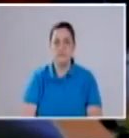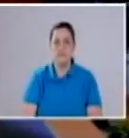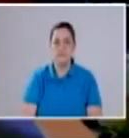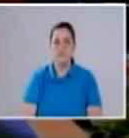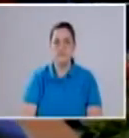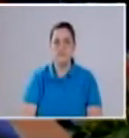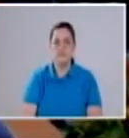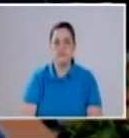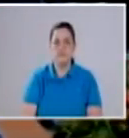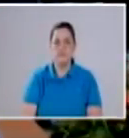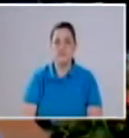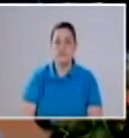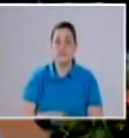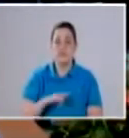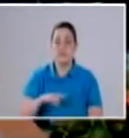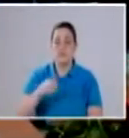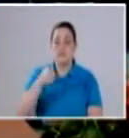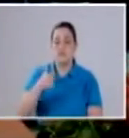Y buen chance.